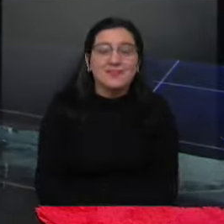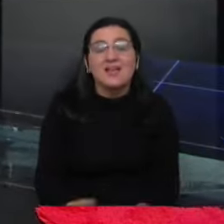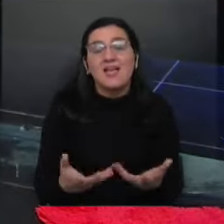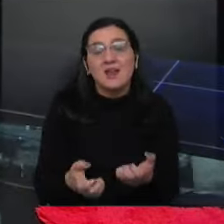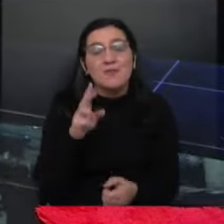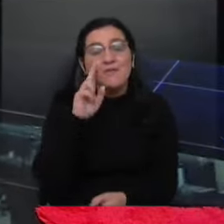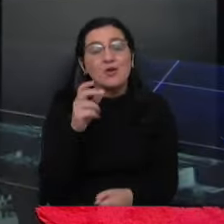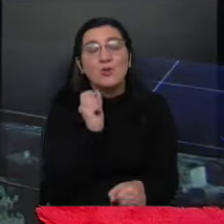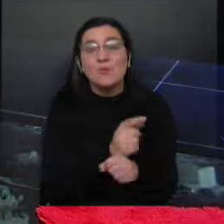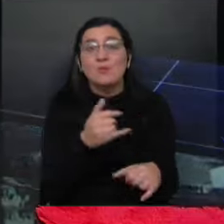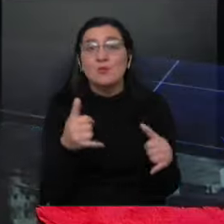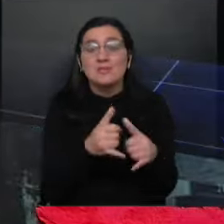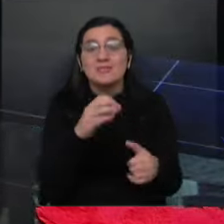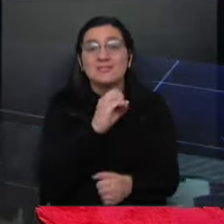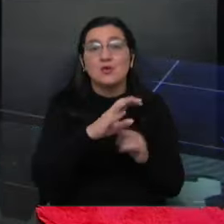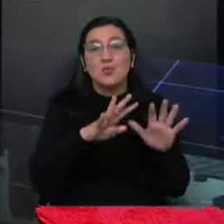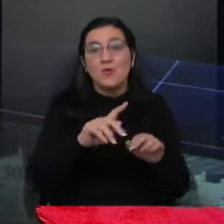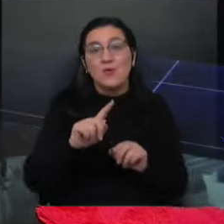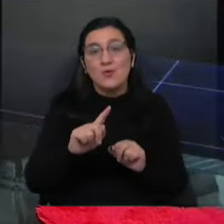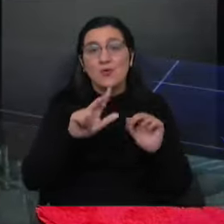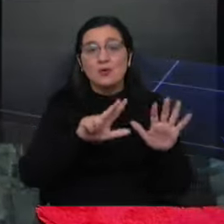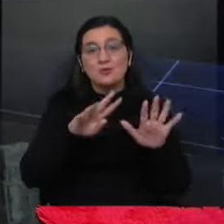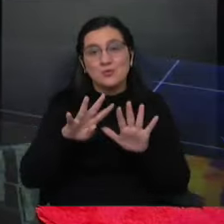escribiendo ustedes por nuestro WhatsApp